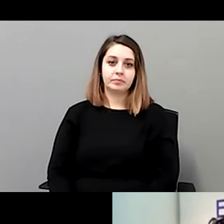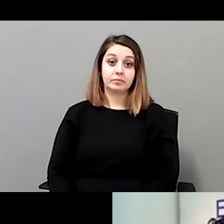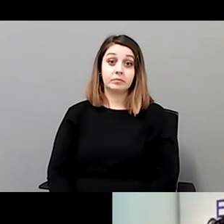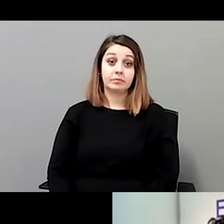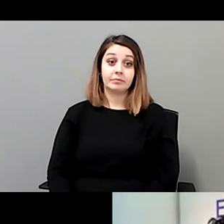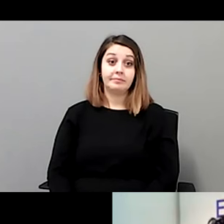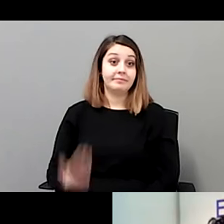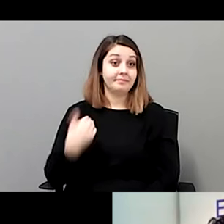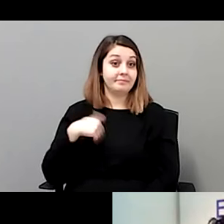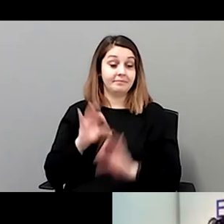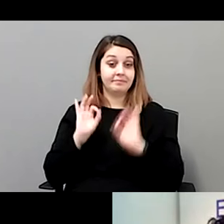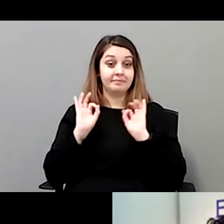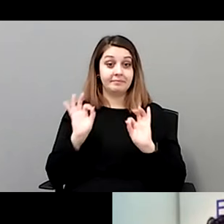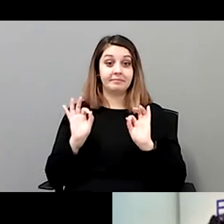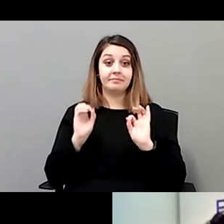Dicho esto,